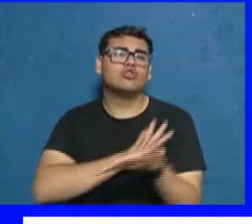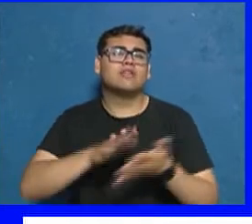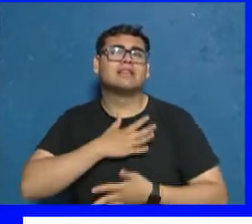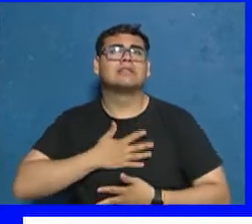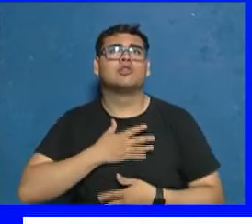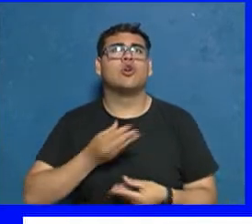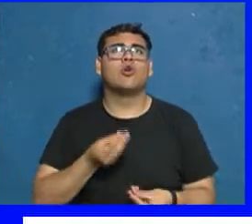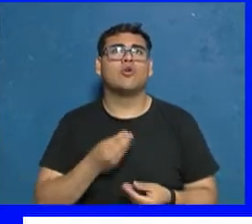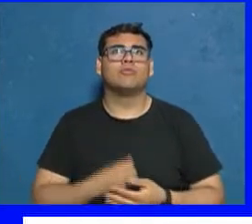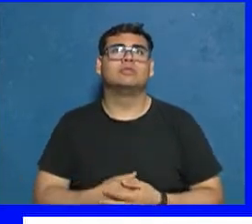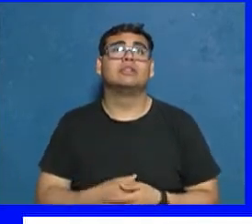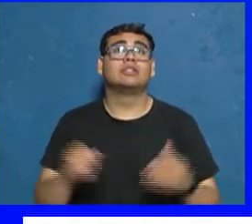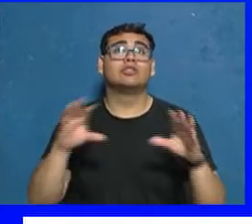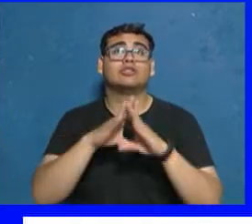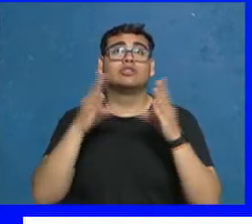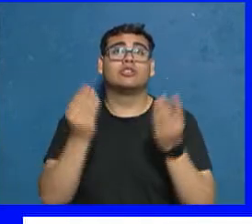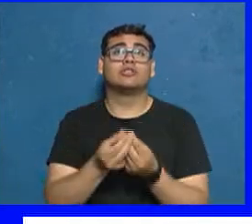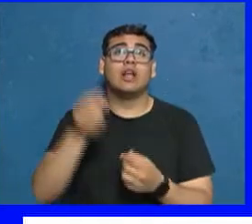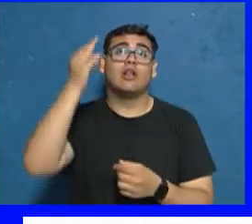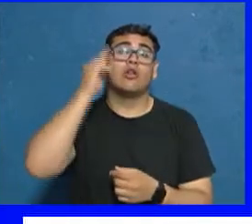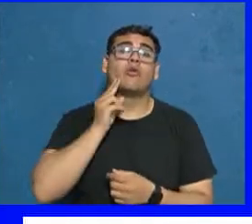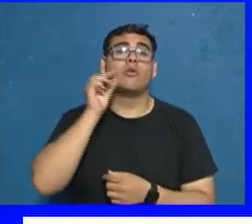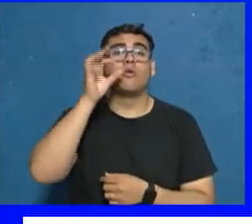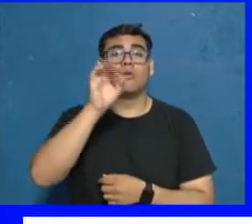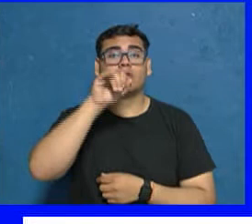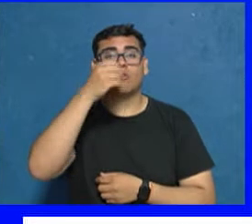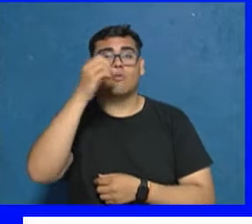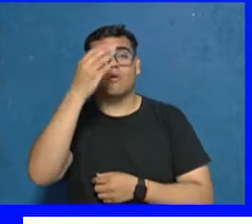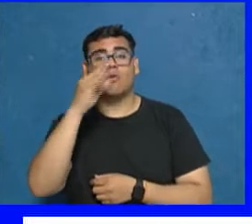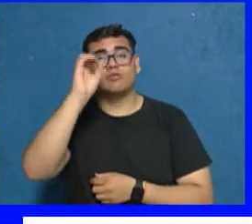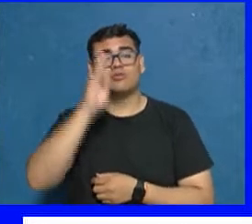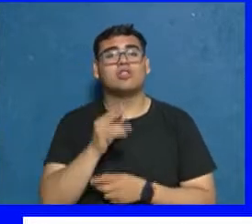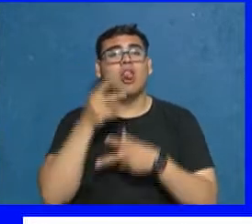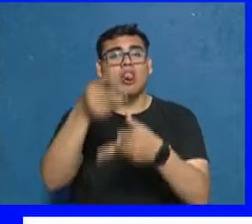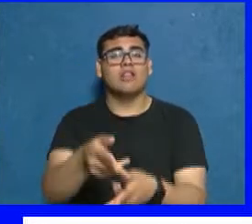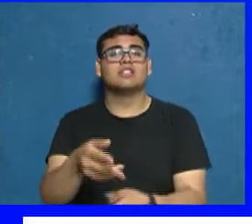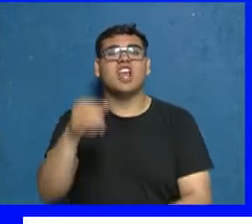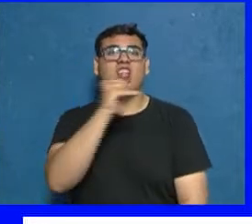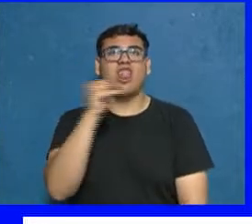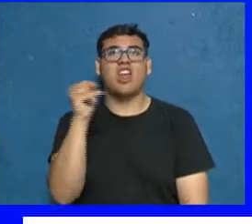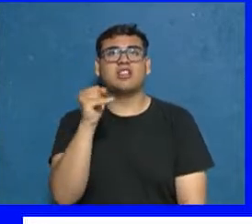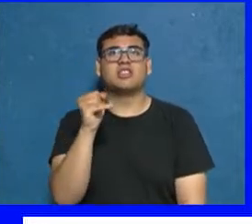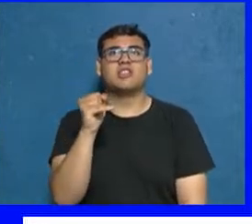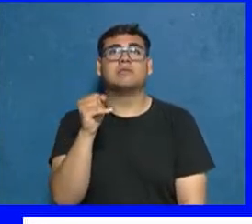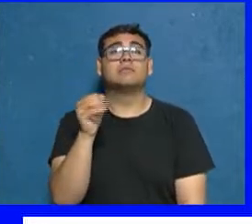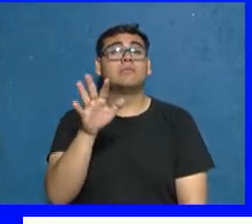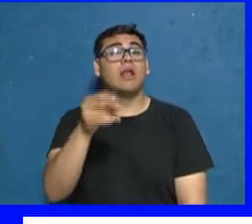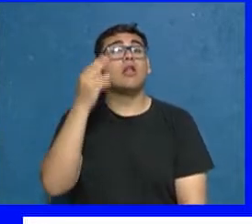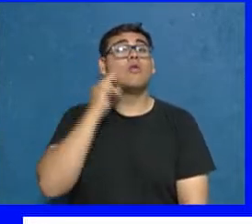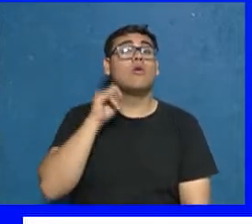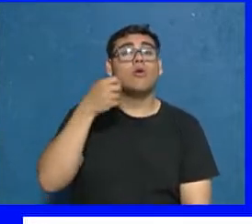el 90,4% aproximadamente son sentimientos negativos frente a 9,6%